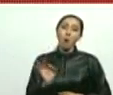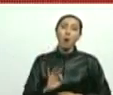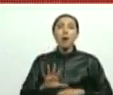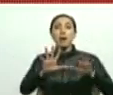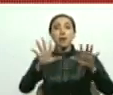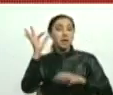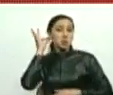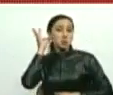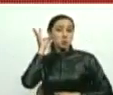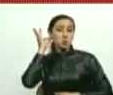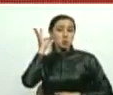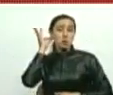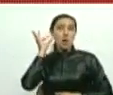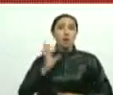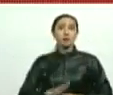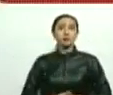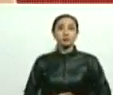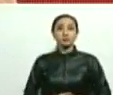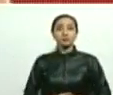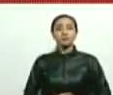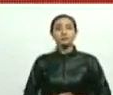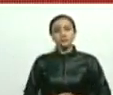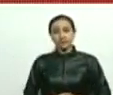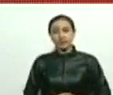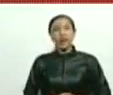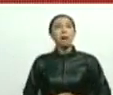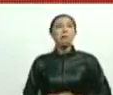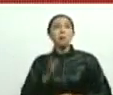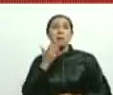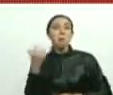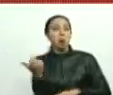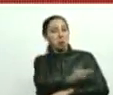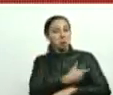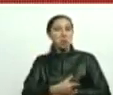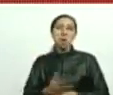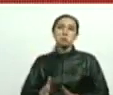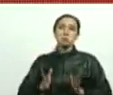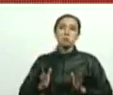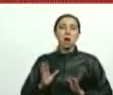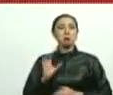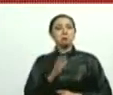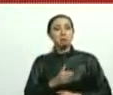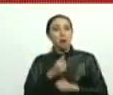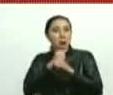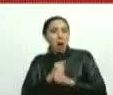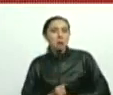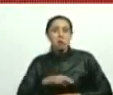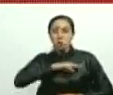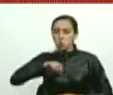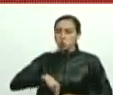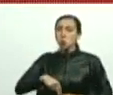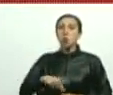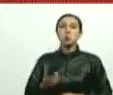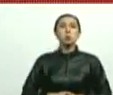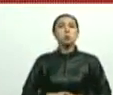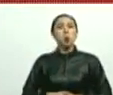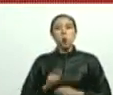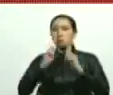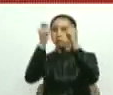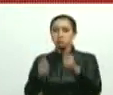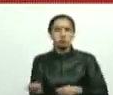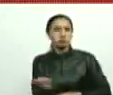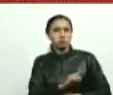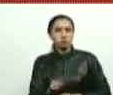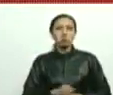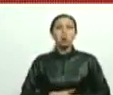mujeres para aspirar a ser gobernador de un estado, que no los pusimos nosotros, que son el resultado de